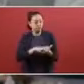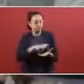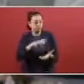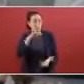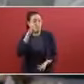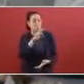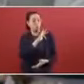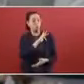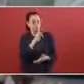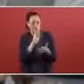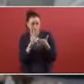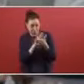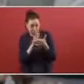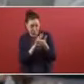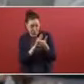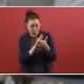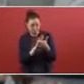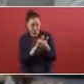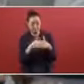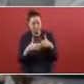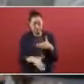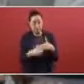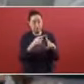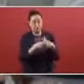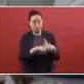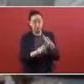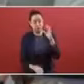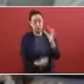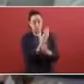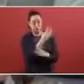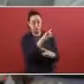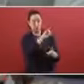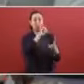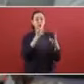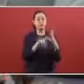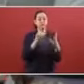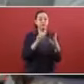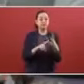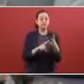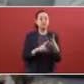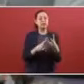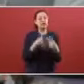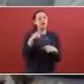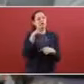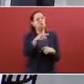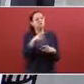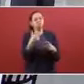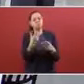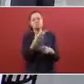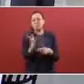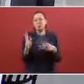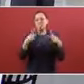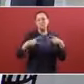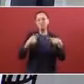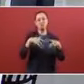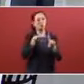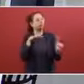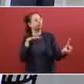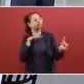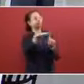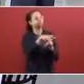hacer este borrón, llevarlo a cabo? Y la tercera es, presidente, en relación a sus índices de popularidad ante la ciudadanía